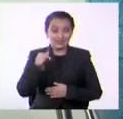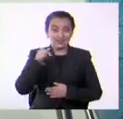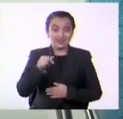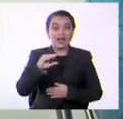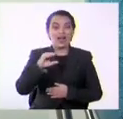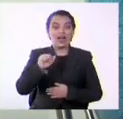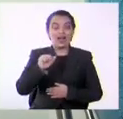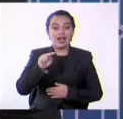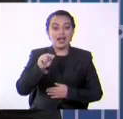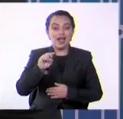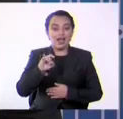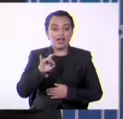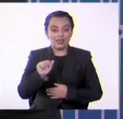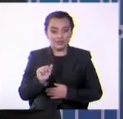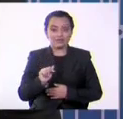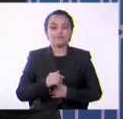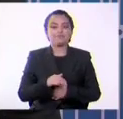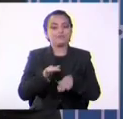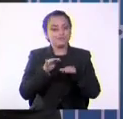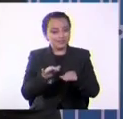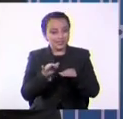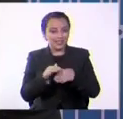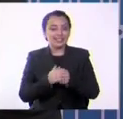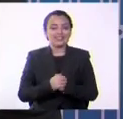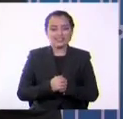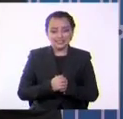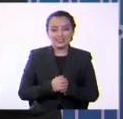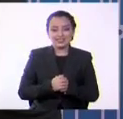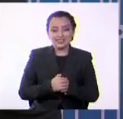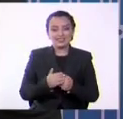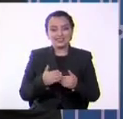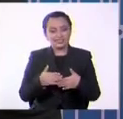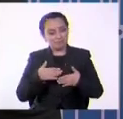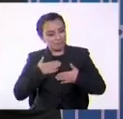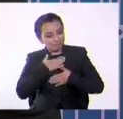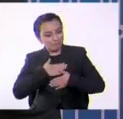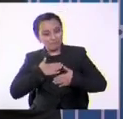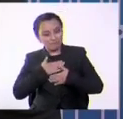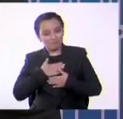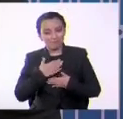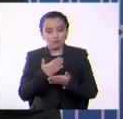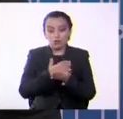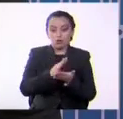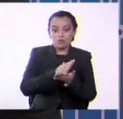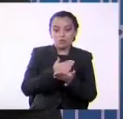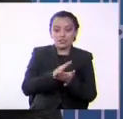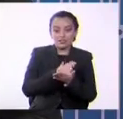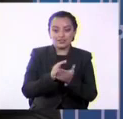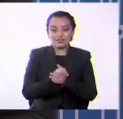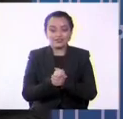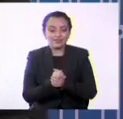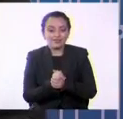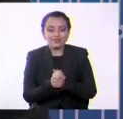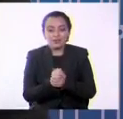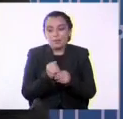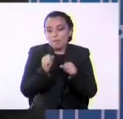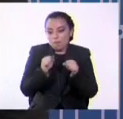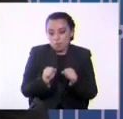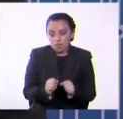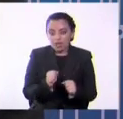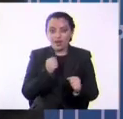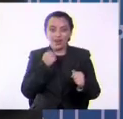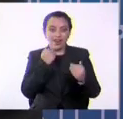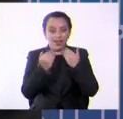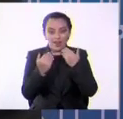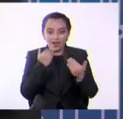la bienvenida. Gracias, Eduard. Estamos acá con mucho agrado para compartir y poder dialogar sobre